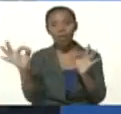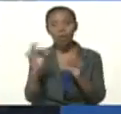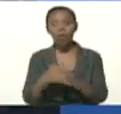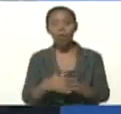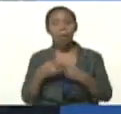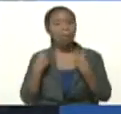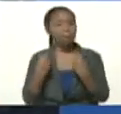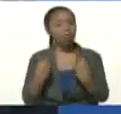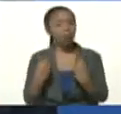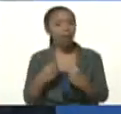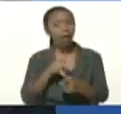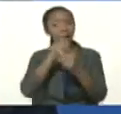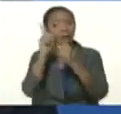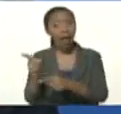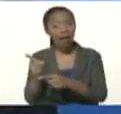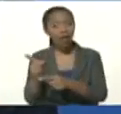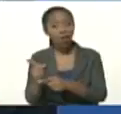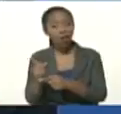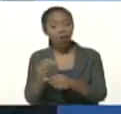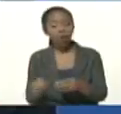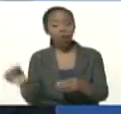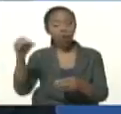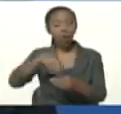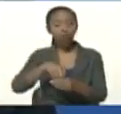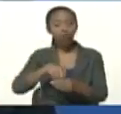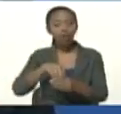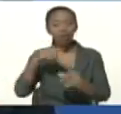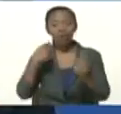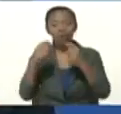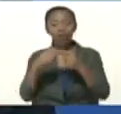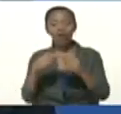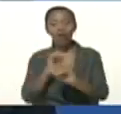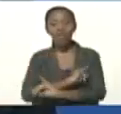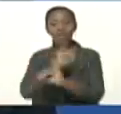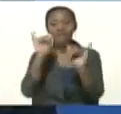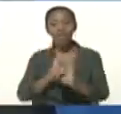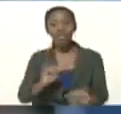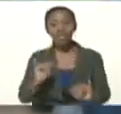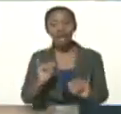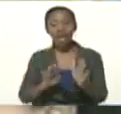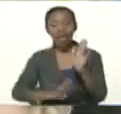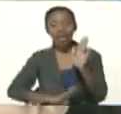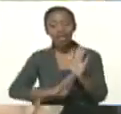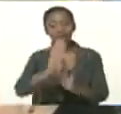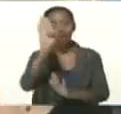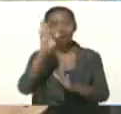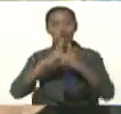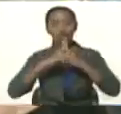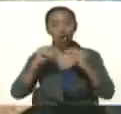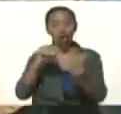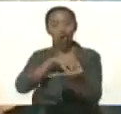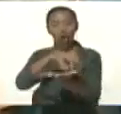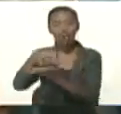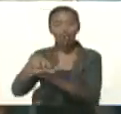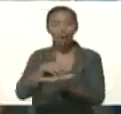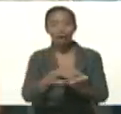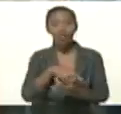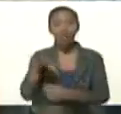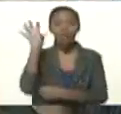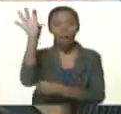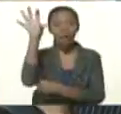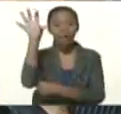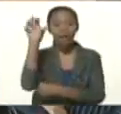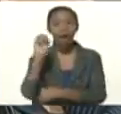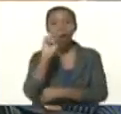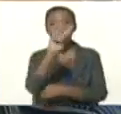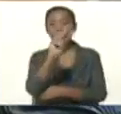que ellos inviertan en la felicidad y en el desarrollo de todos los estados del país. Los